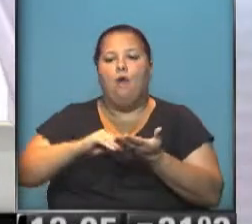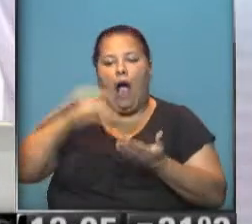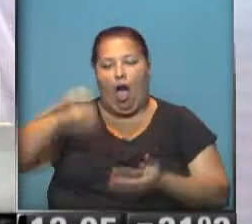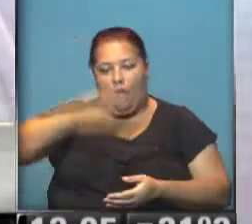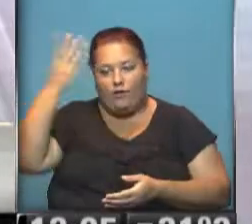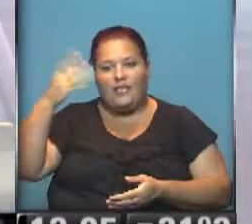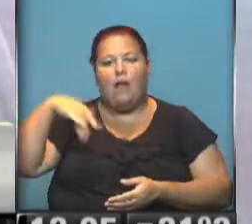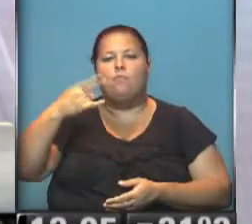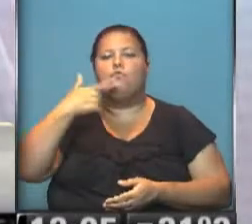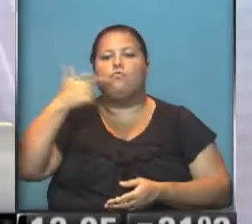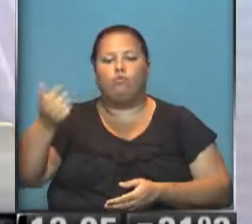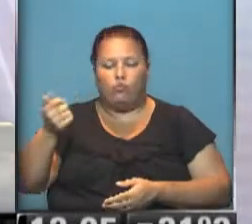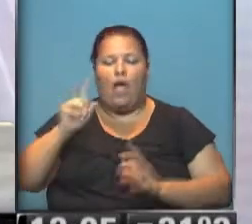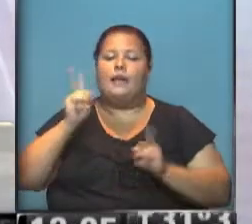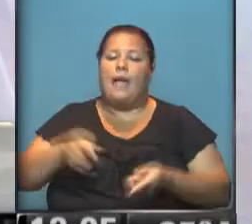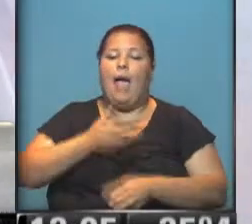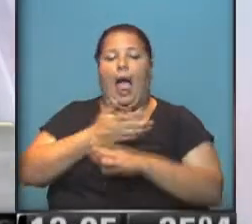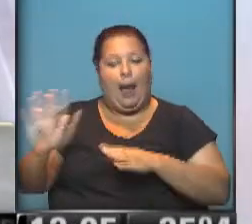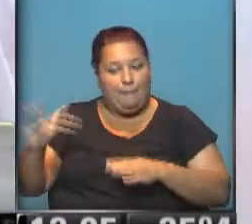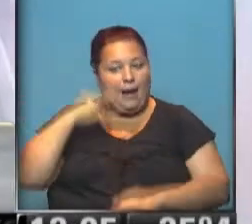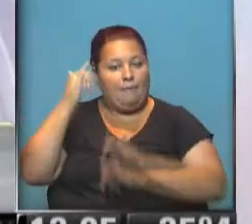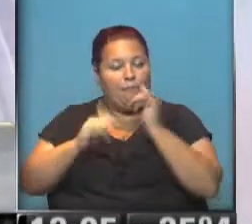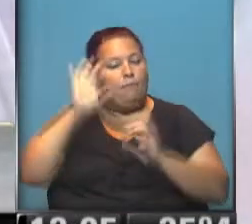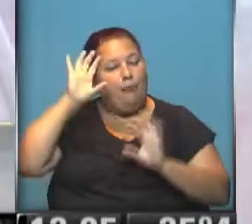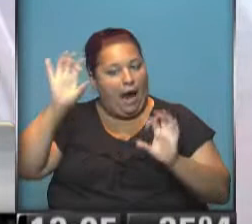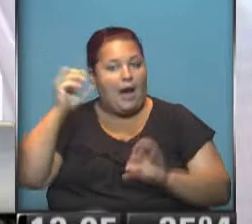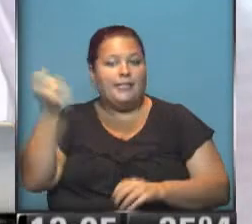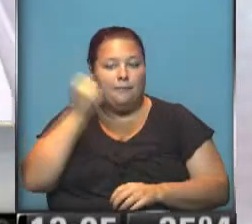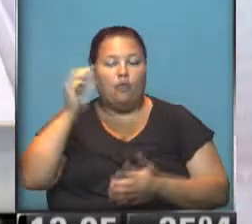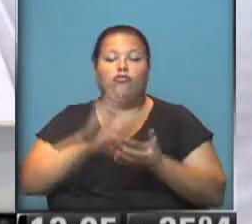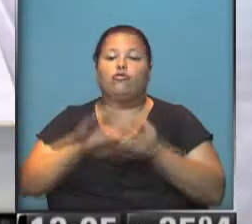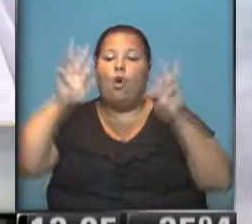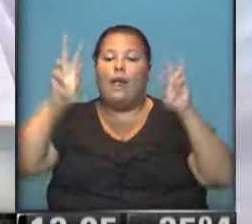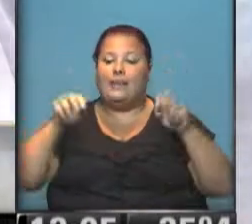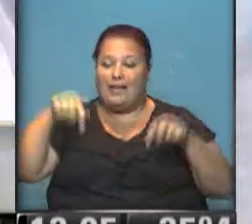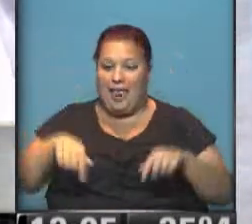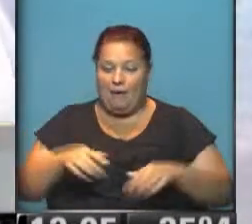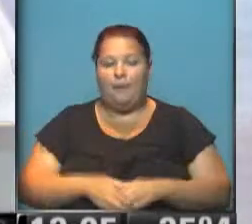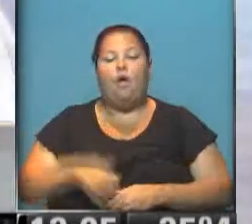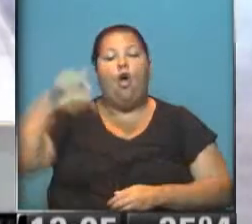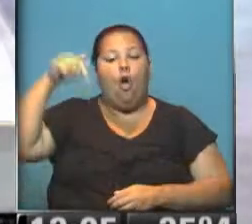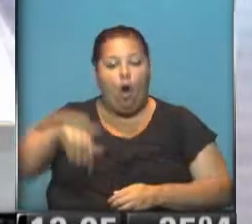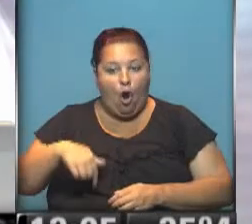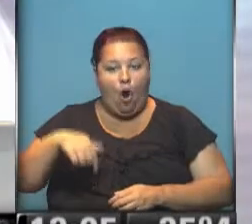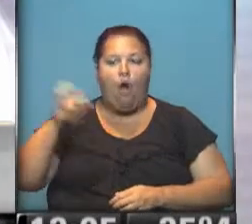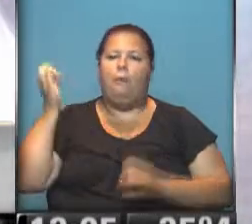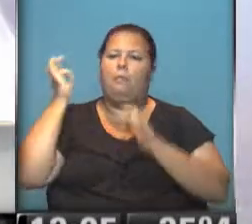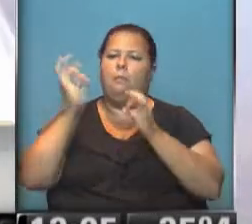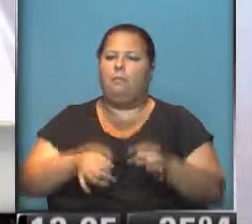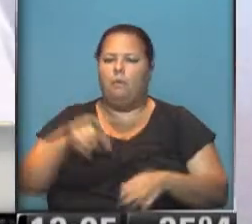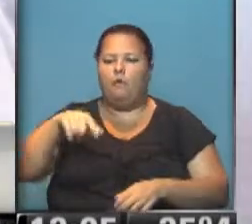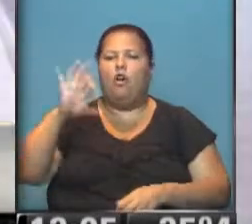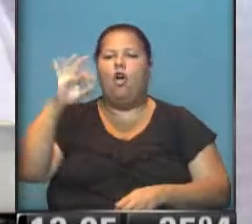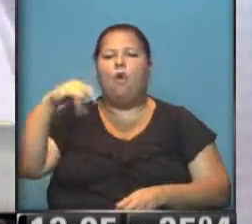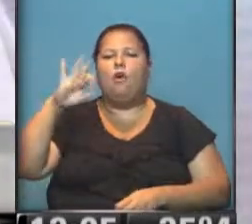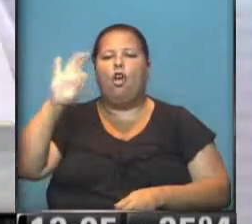doctora Musa. Pero otro dato, Agustina, Roberto, para tener en cuenta en el marco justamente de esta causa, es que hoy apareció en los tribunales federales de Comodoro